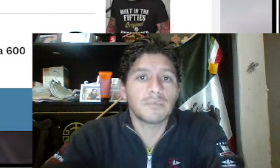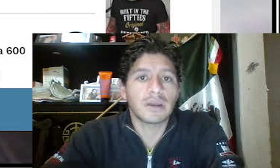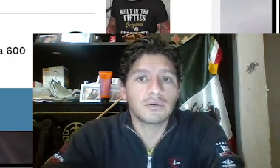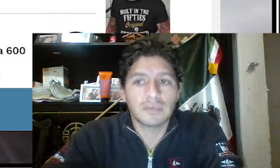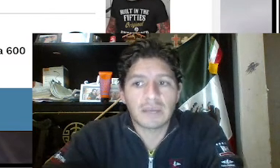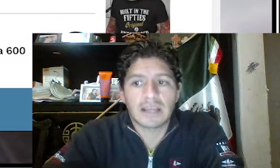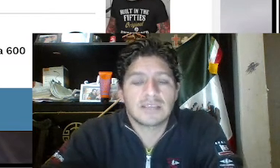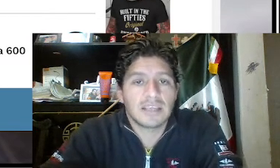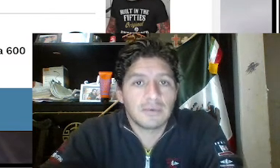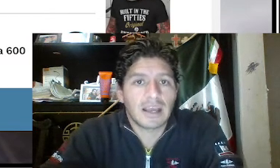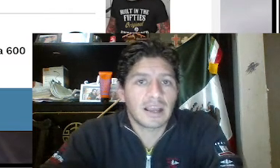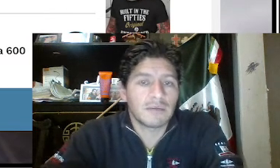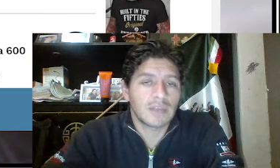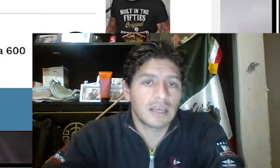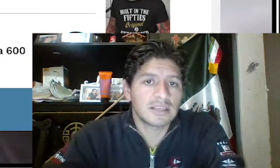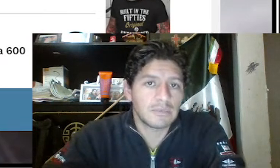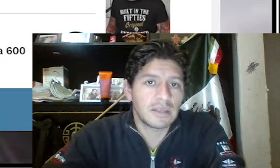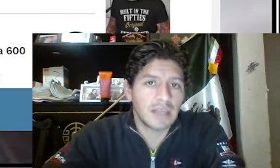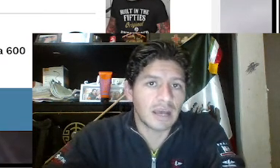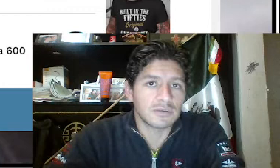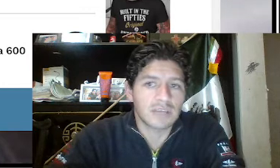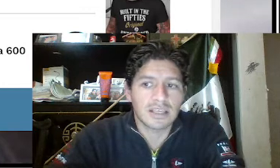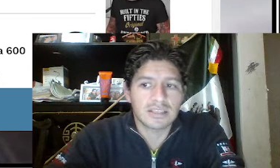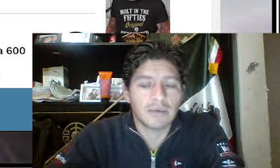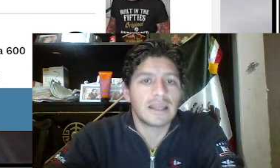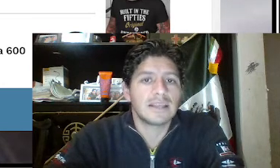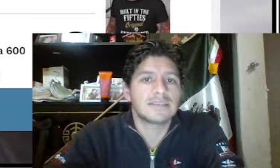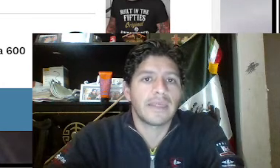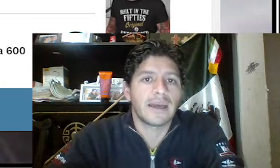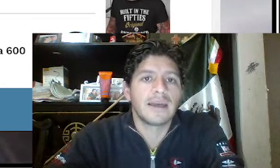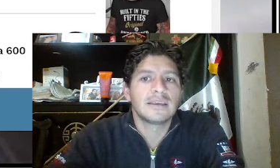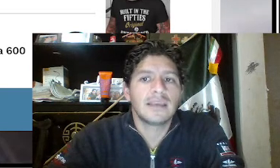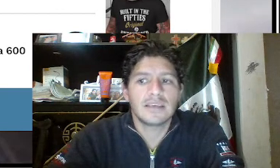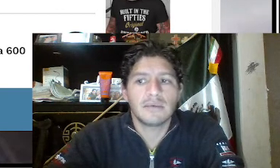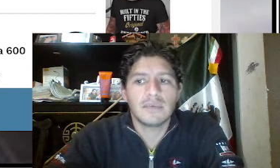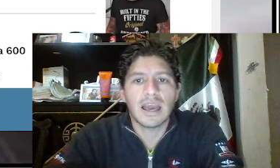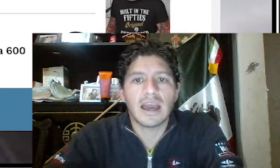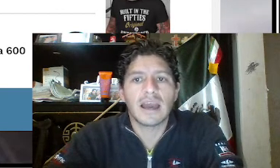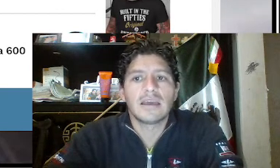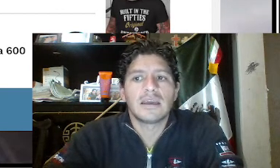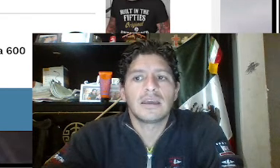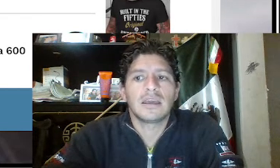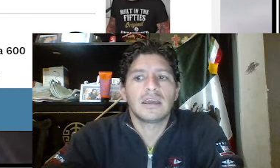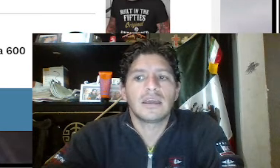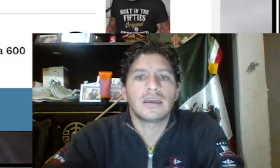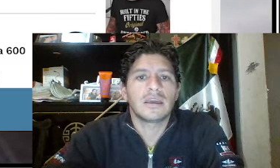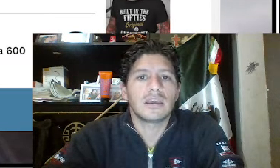modificaron la pregunta para que se llevara a cabo de esa manera. O sea, ya estaba analizada, ya se había